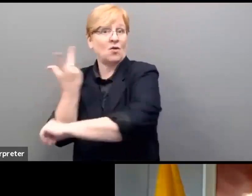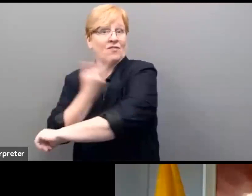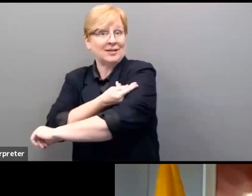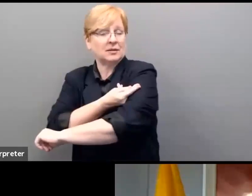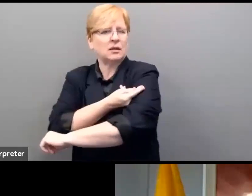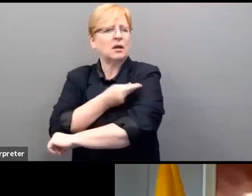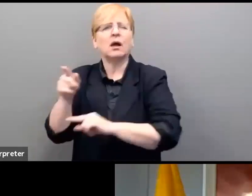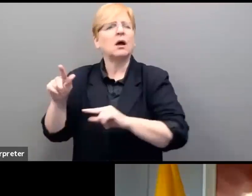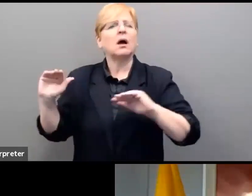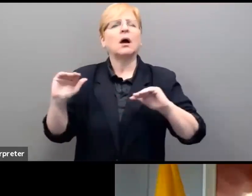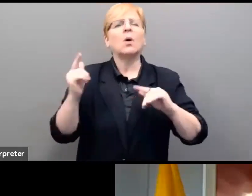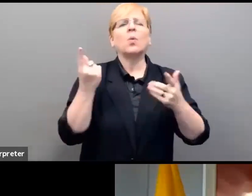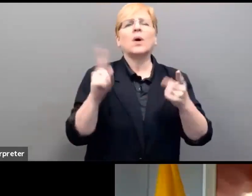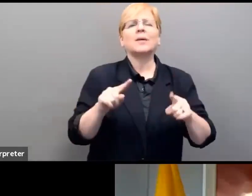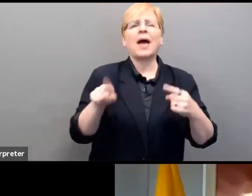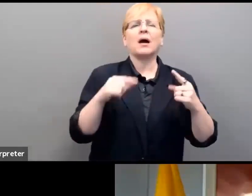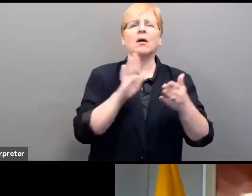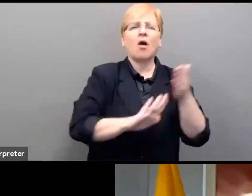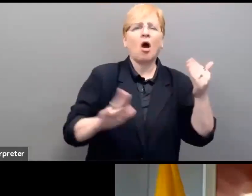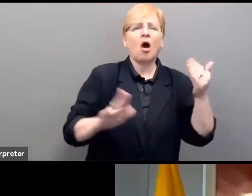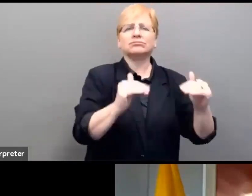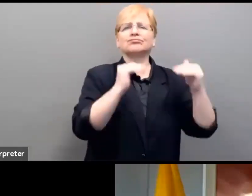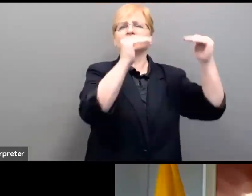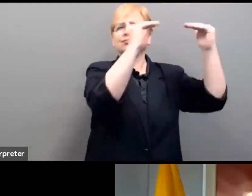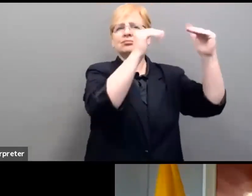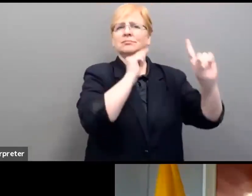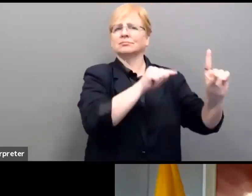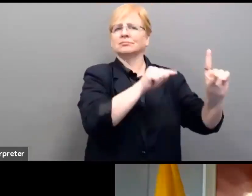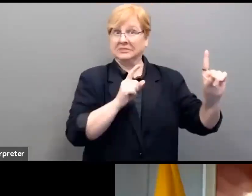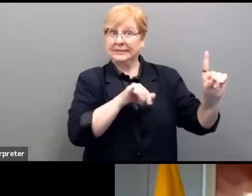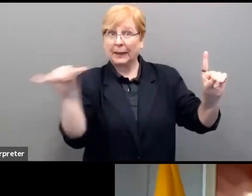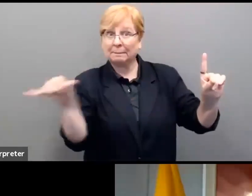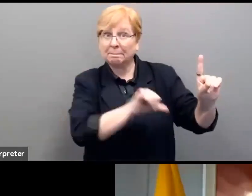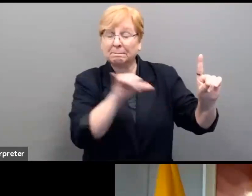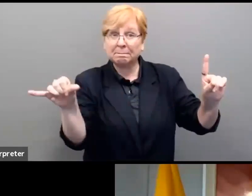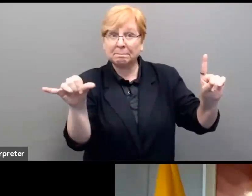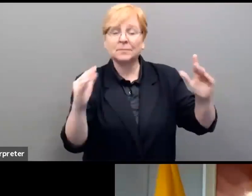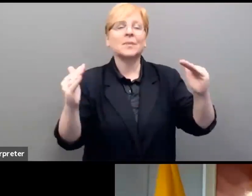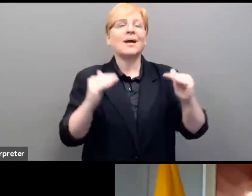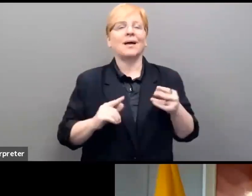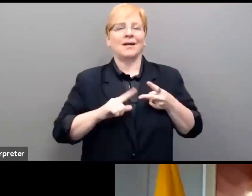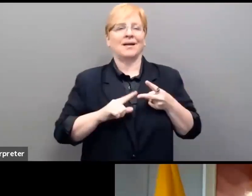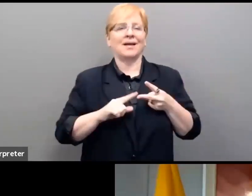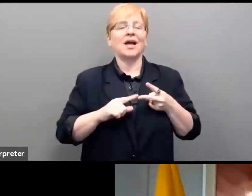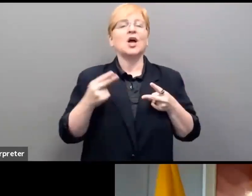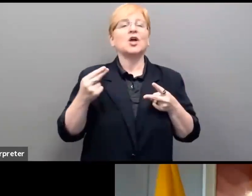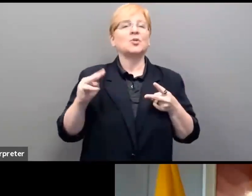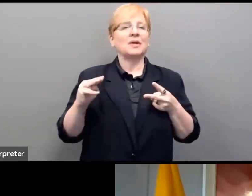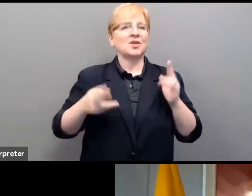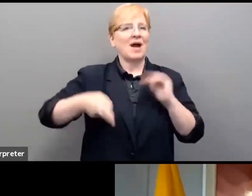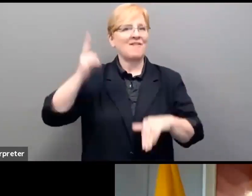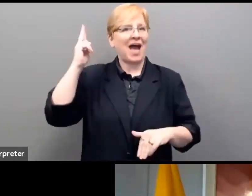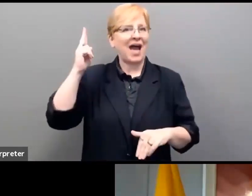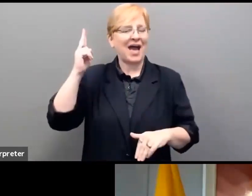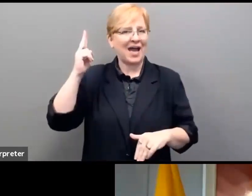preguntas. Los empleados de escuelas públicas, privadas y charters se les va a requerir ser vacunados o